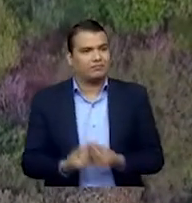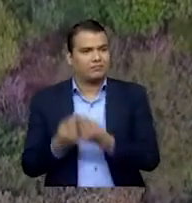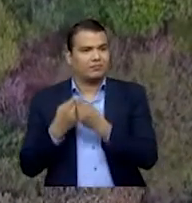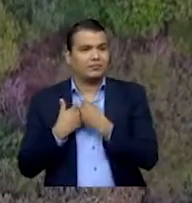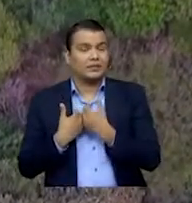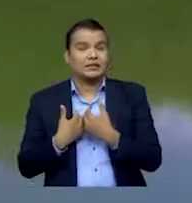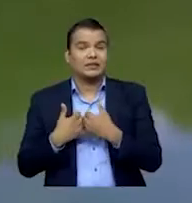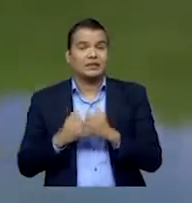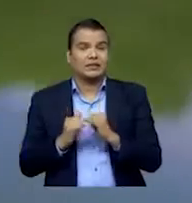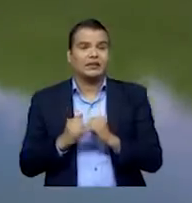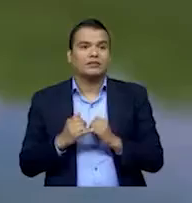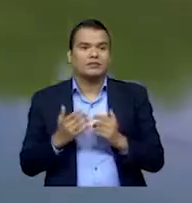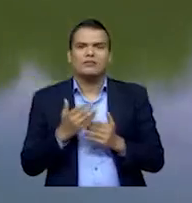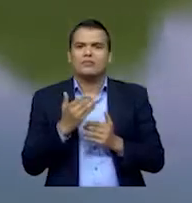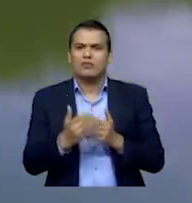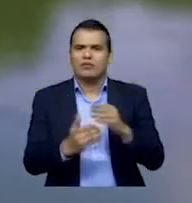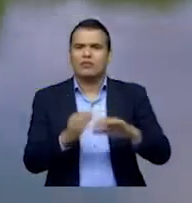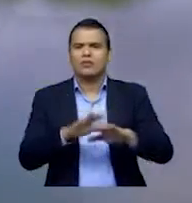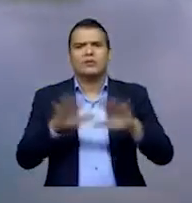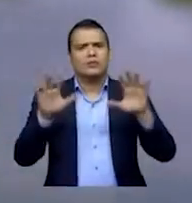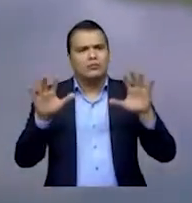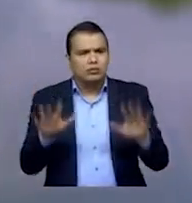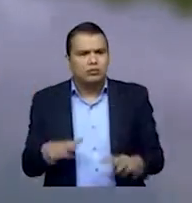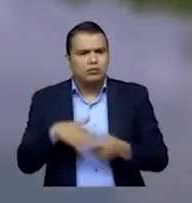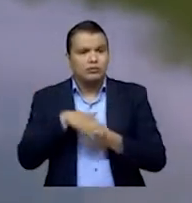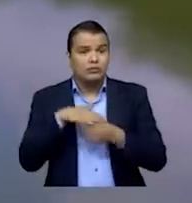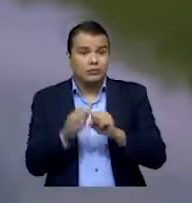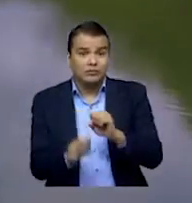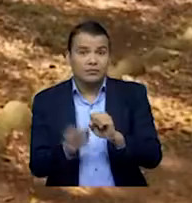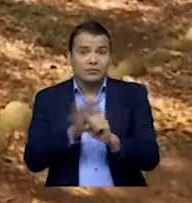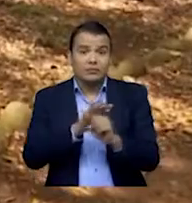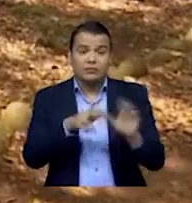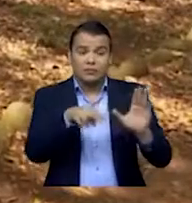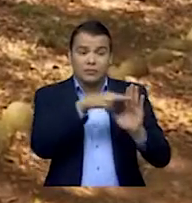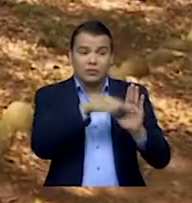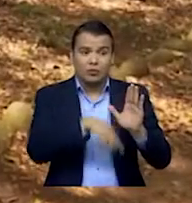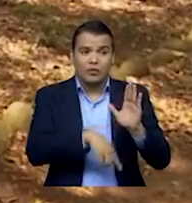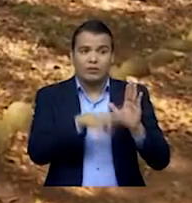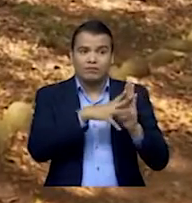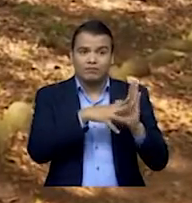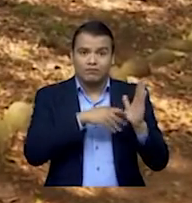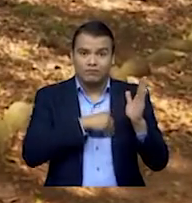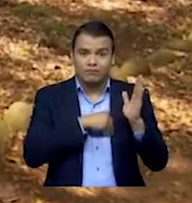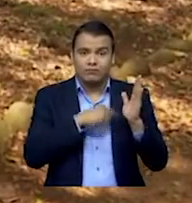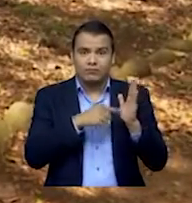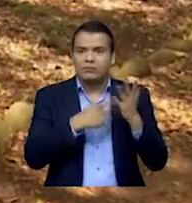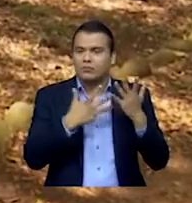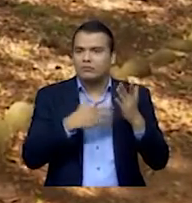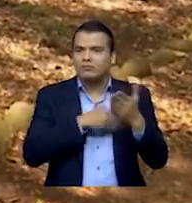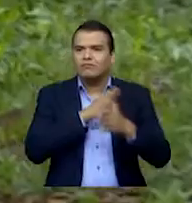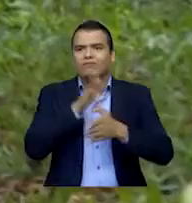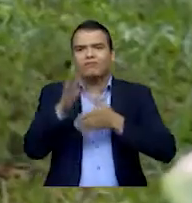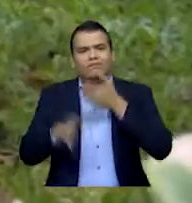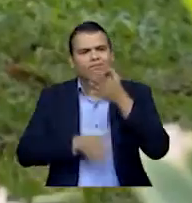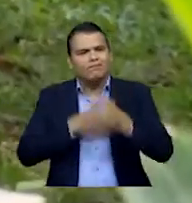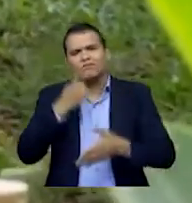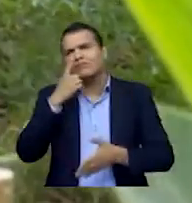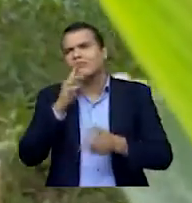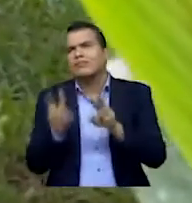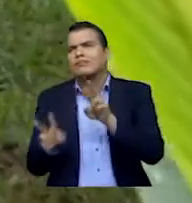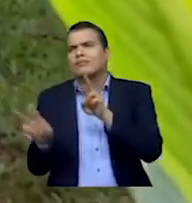va a aminorar un poco lo de la pandemia siguiendo todos los protocolos de bioseguridad vengan con sus niños vengan con sus